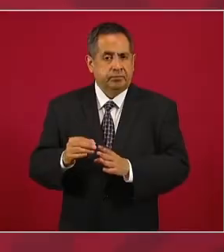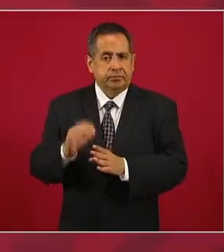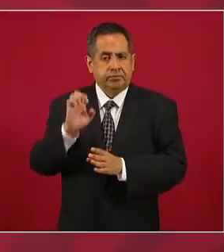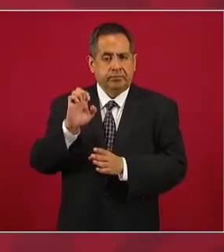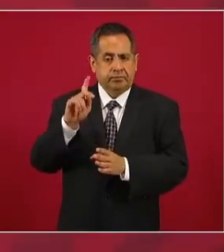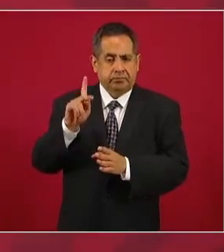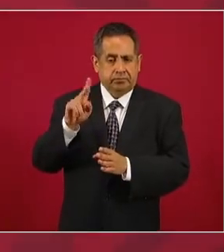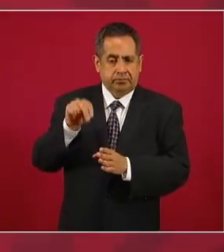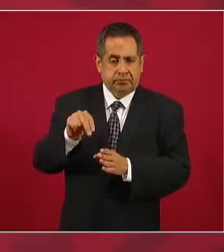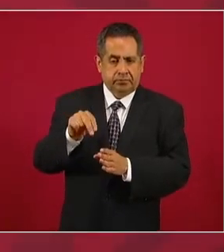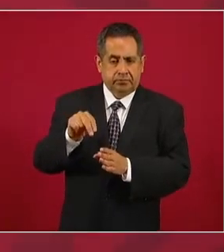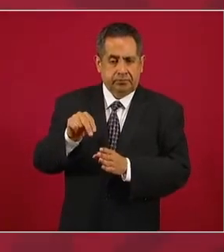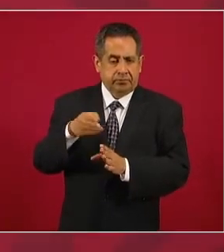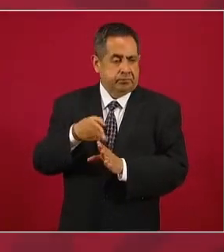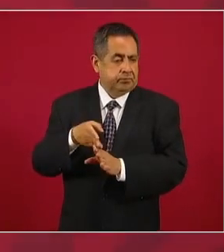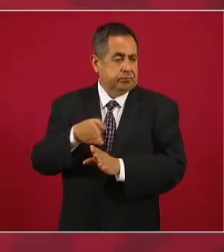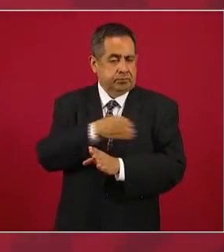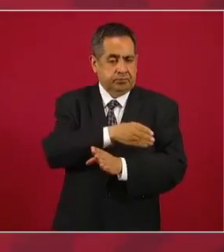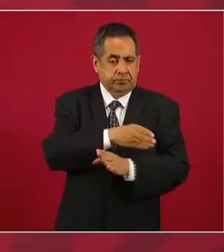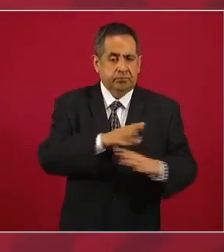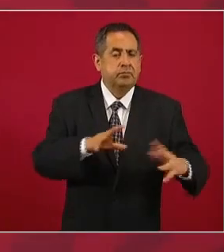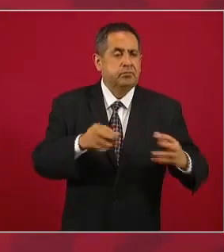Peña Nieto.